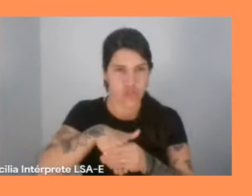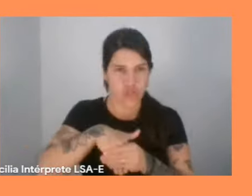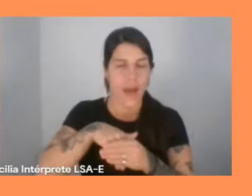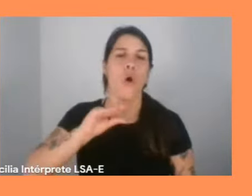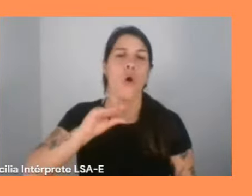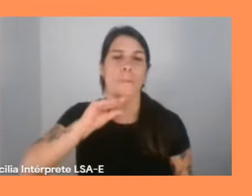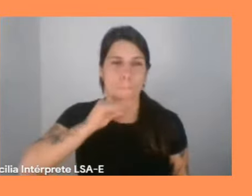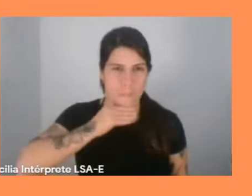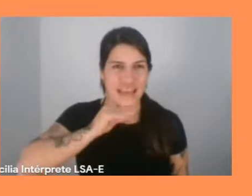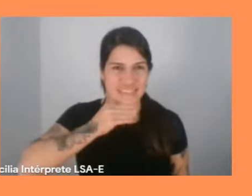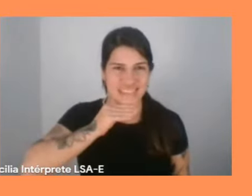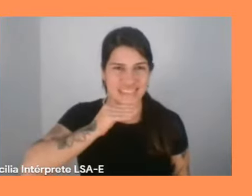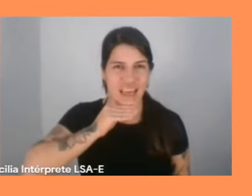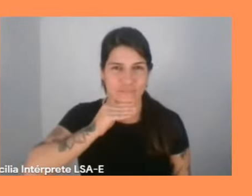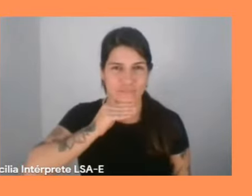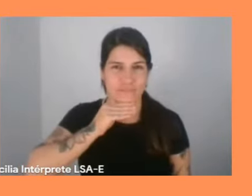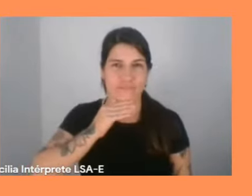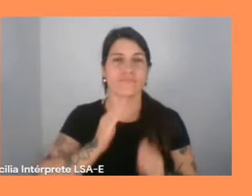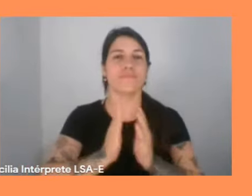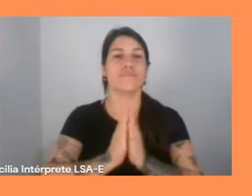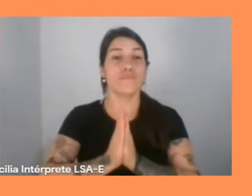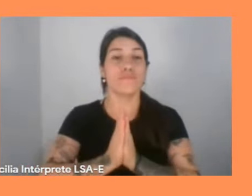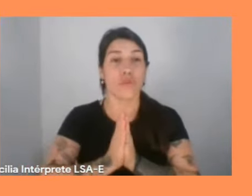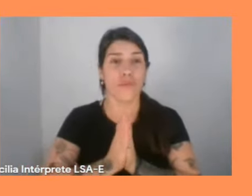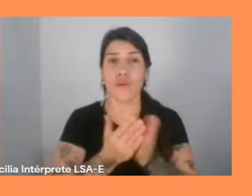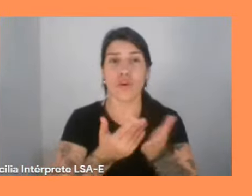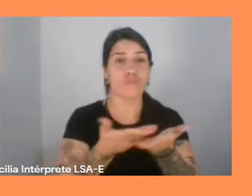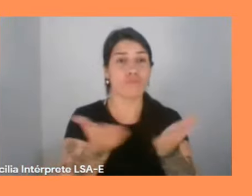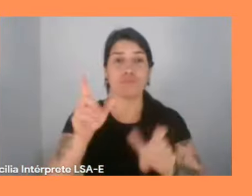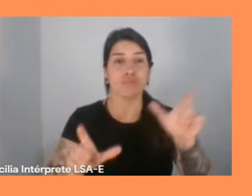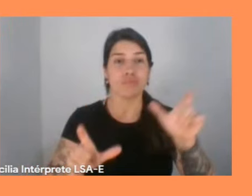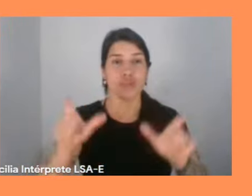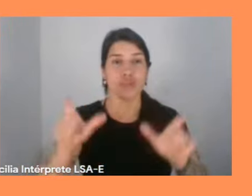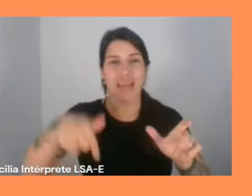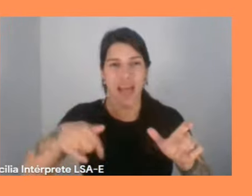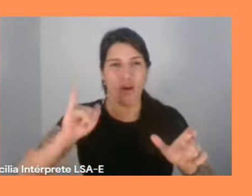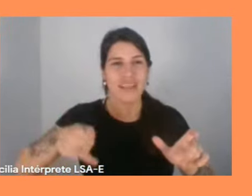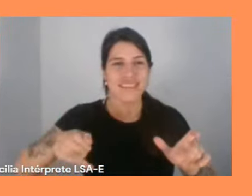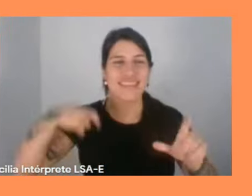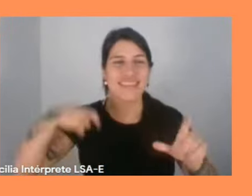su cámara abierta a una foto colectiva.